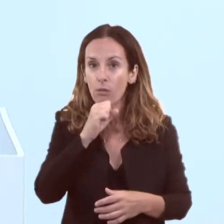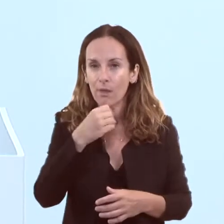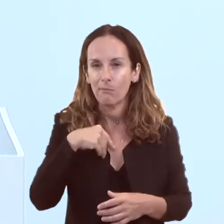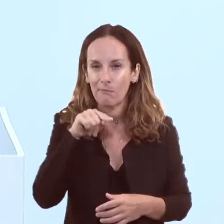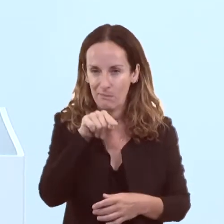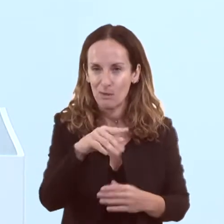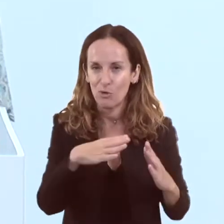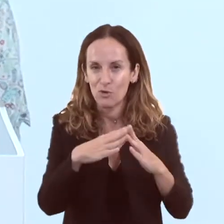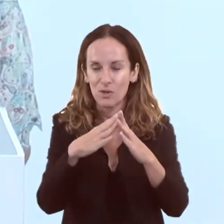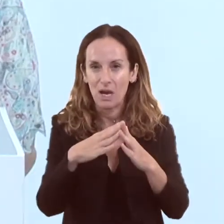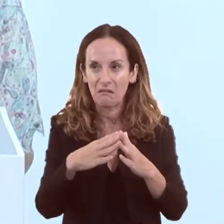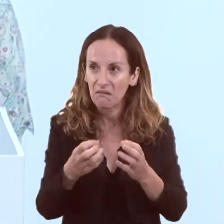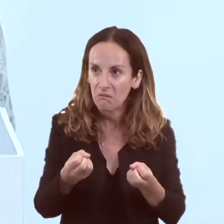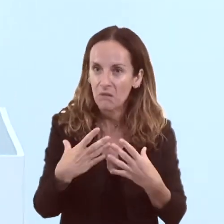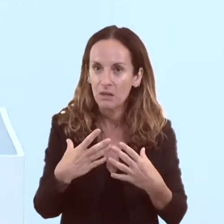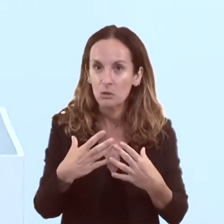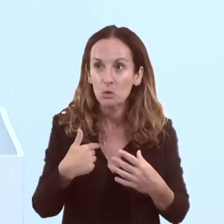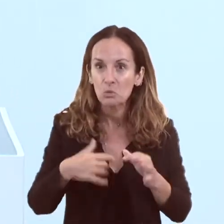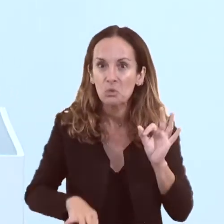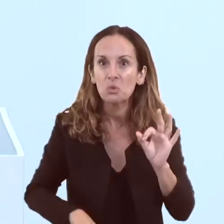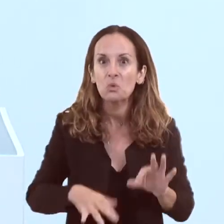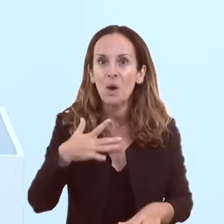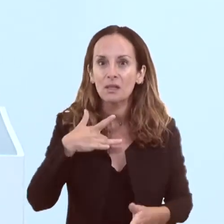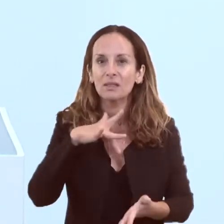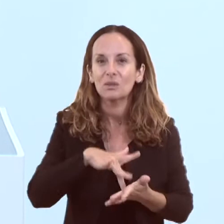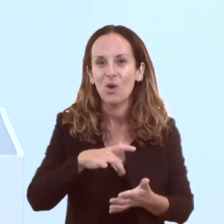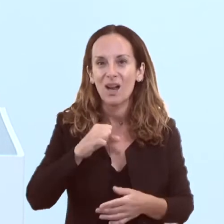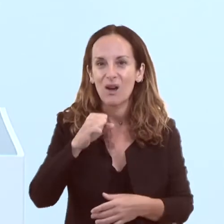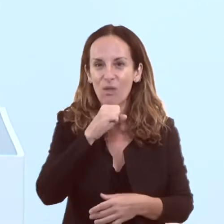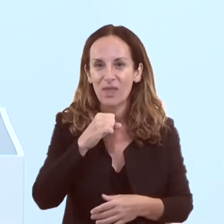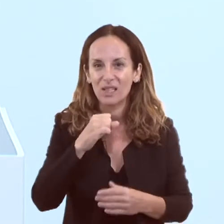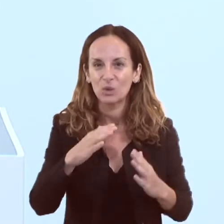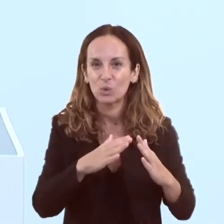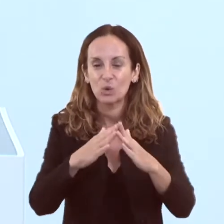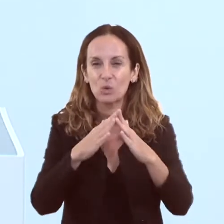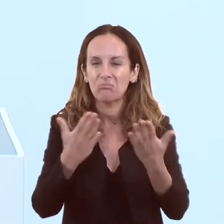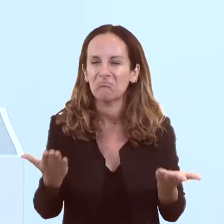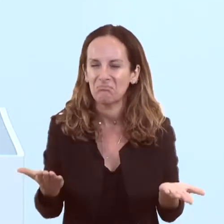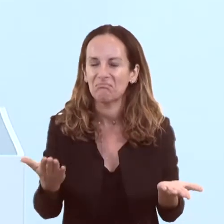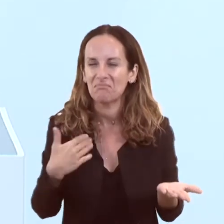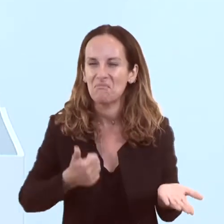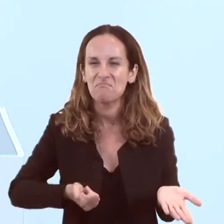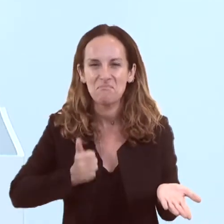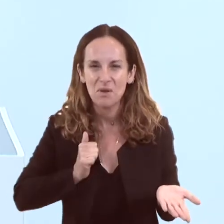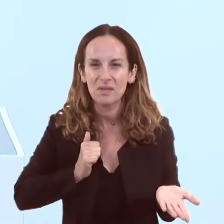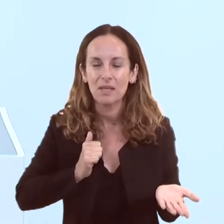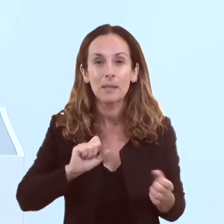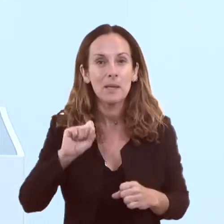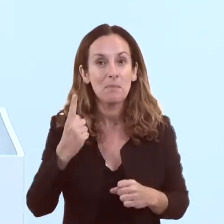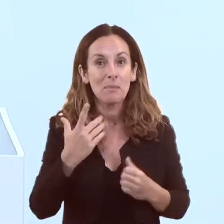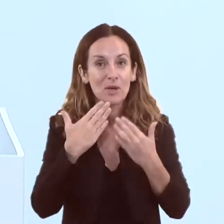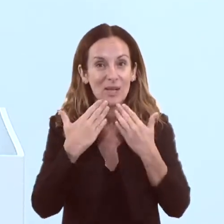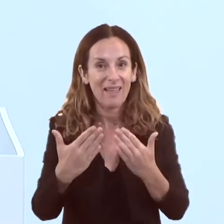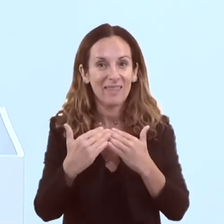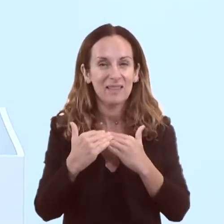vamos a disfrutar en serio de la oportunidad de estar allí lo primero es agradecer la